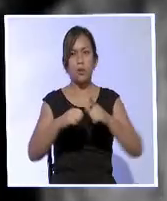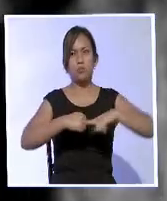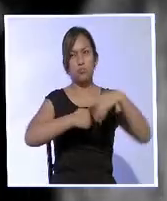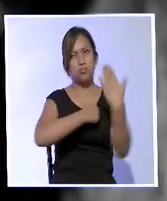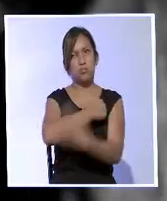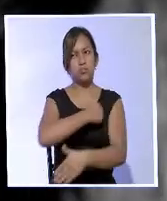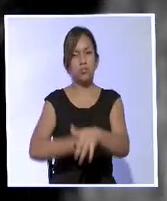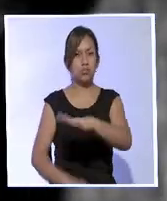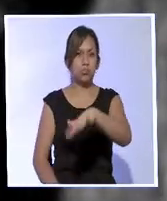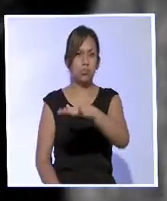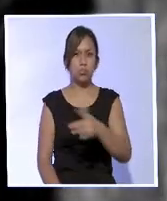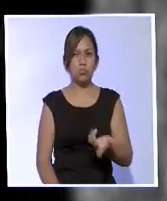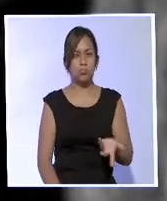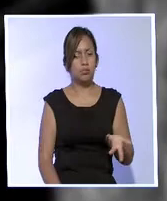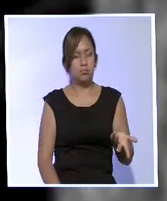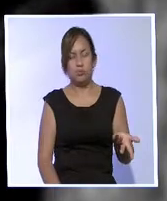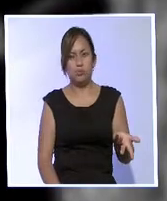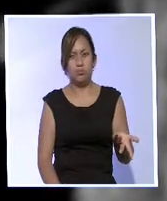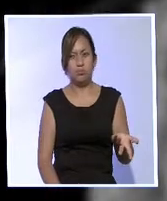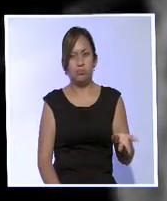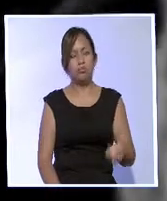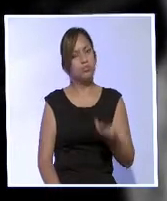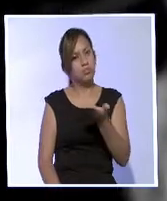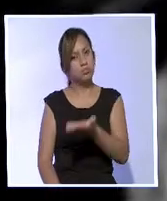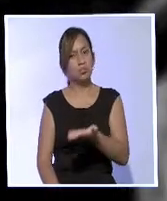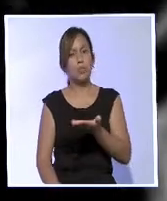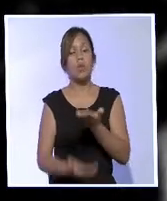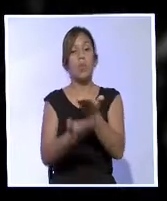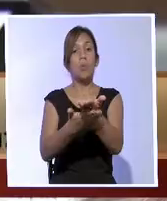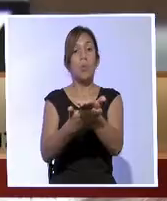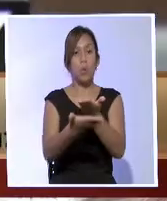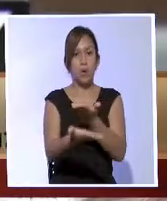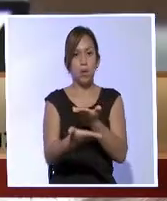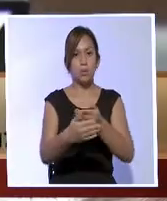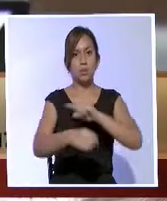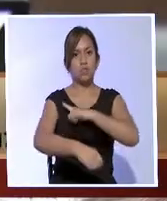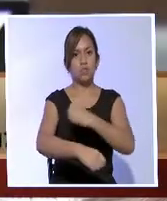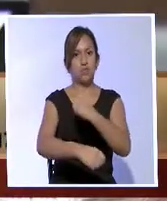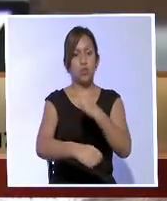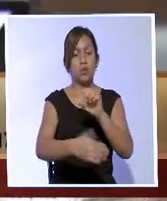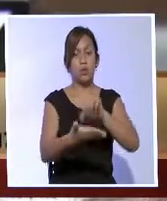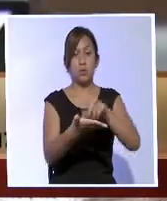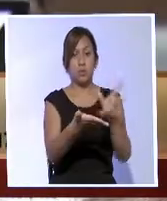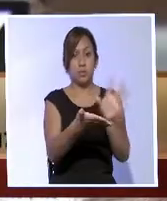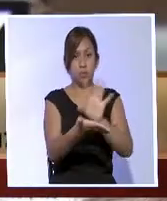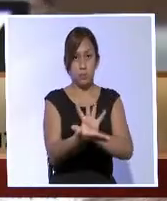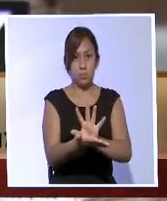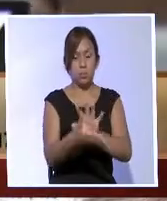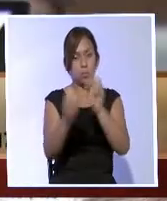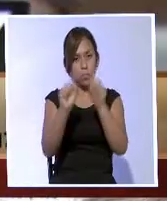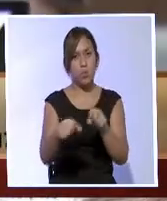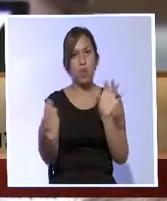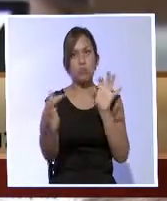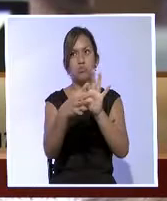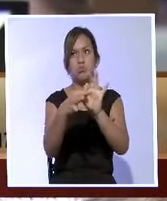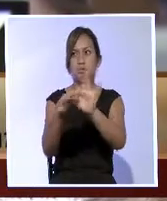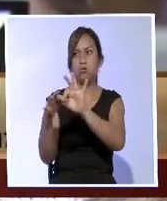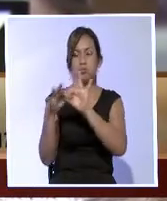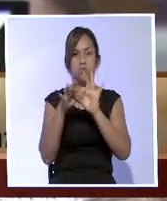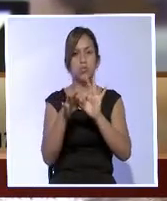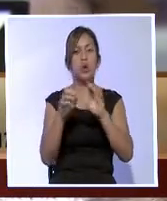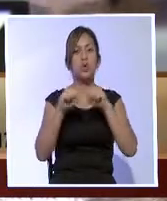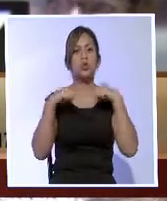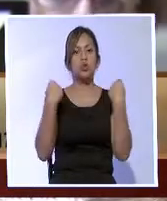en el ecuador por ello una de las acciones propuestas es que se fortalezca en la asamblea nacional las relaciones con las organizaciones de la sociedad